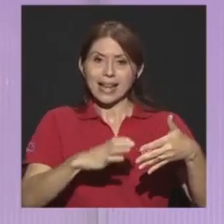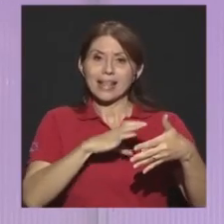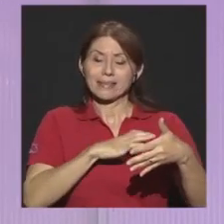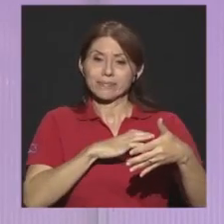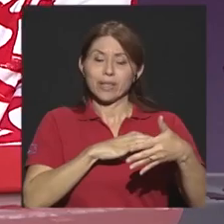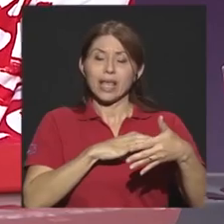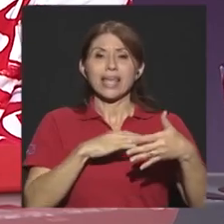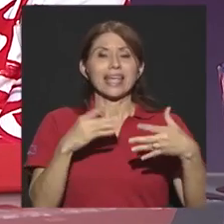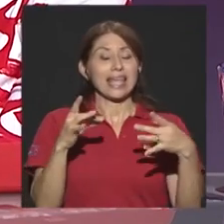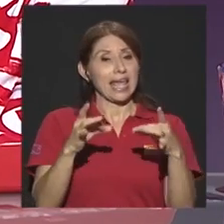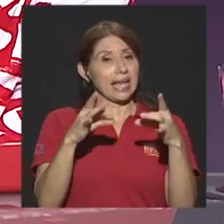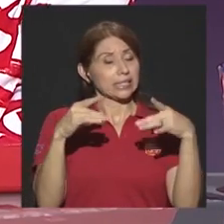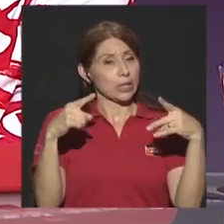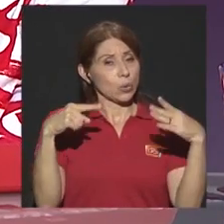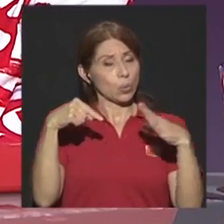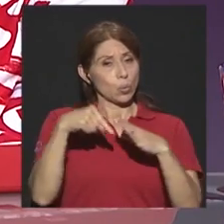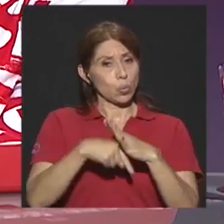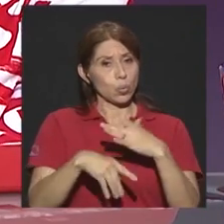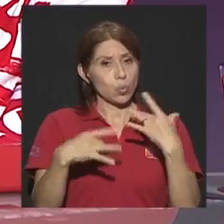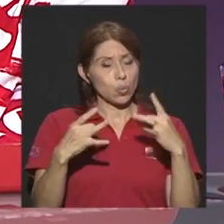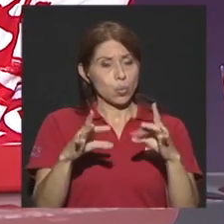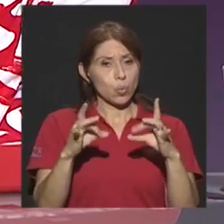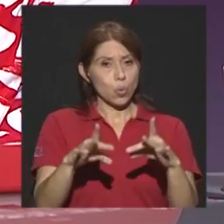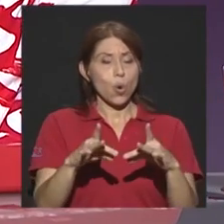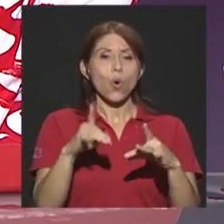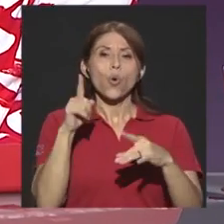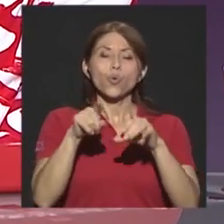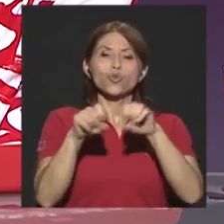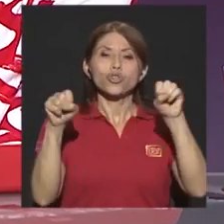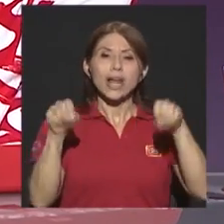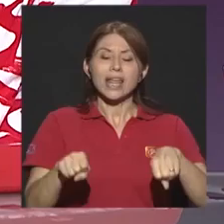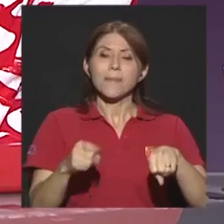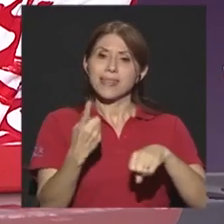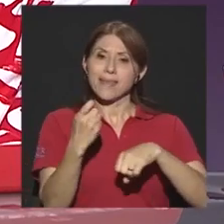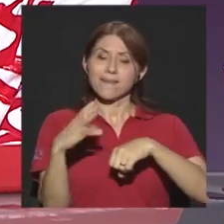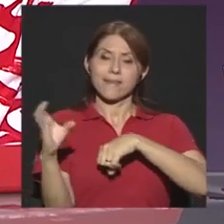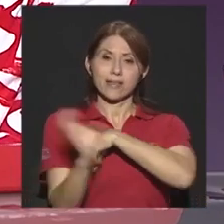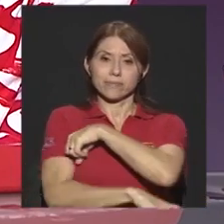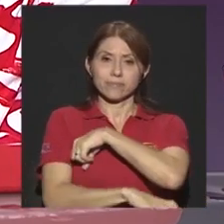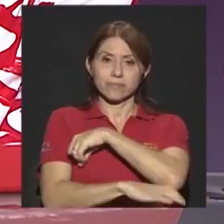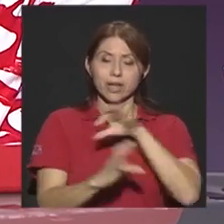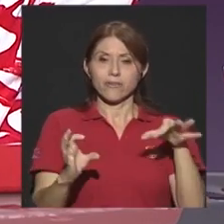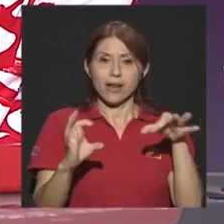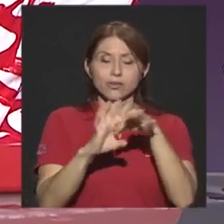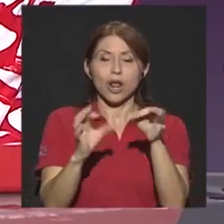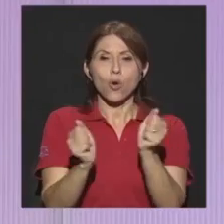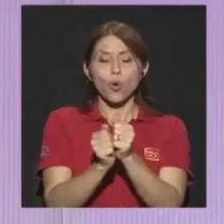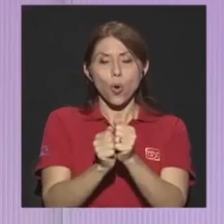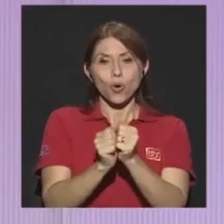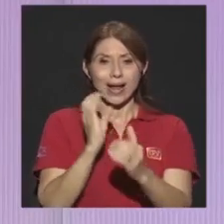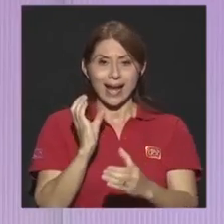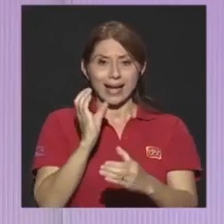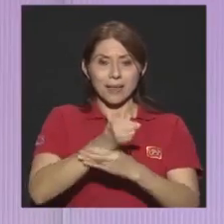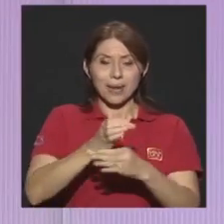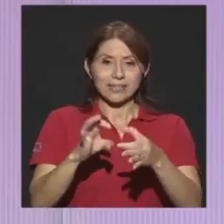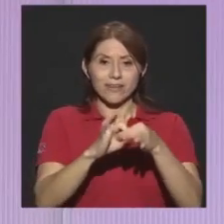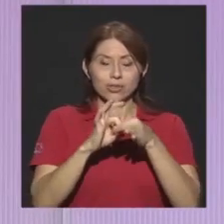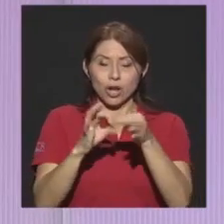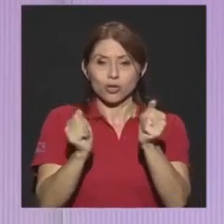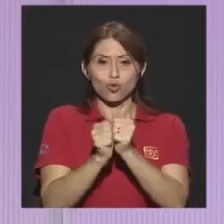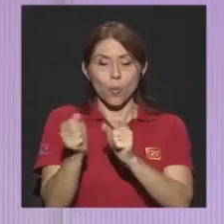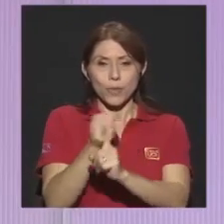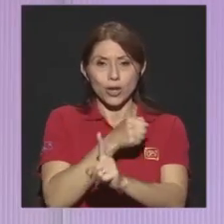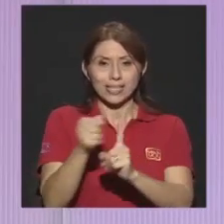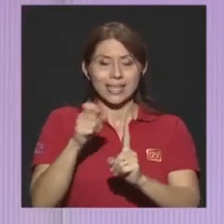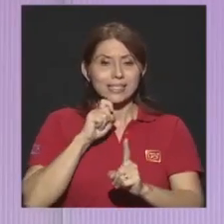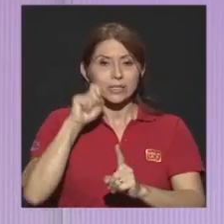de impunidad en torno a lo que suelen ser los crímenes relacionados con la violencia sexual. Si vemos las